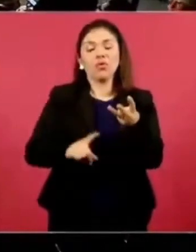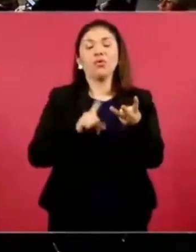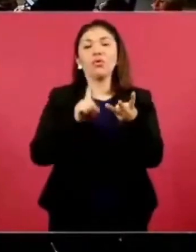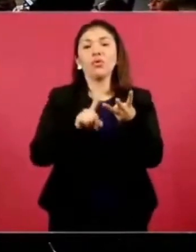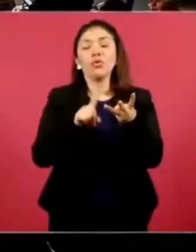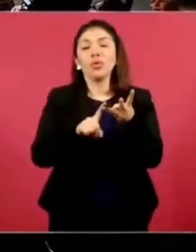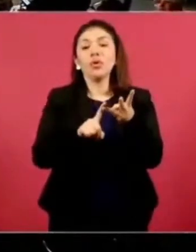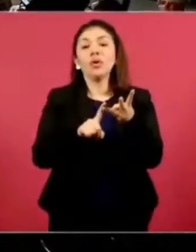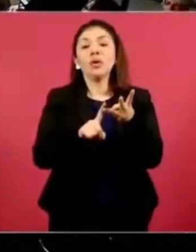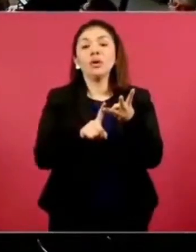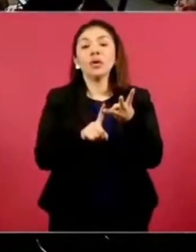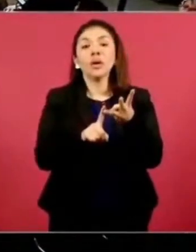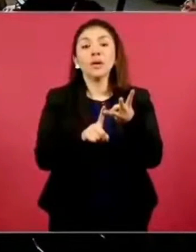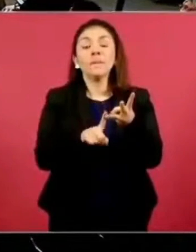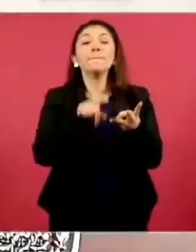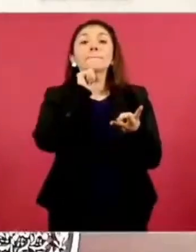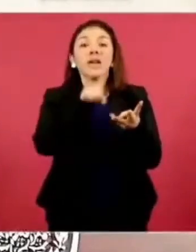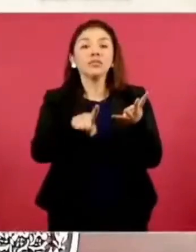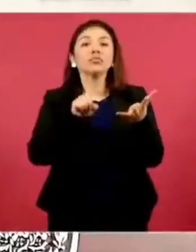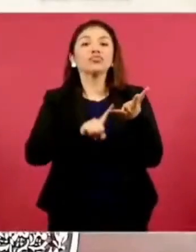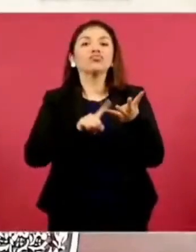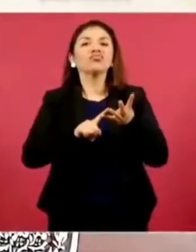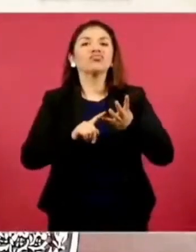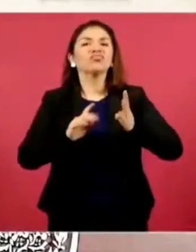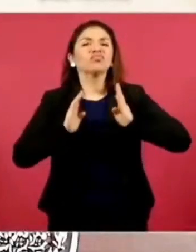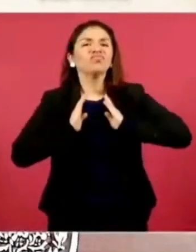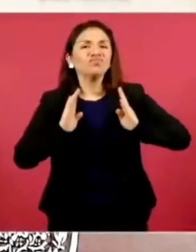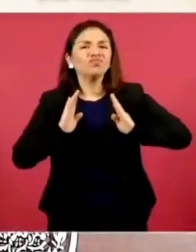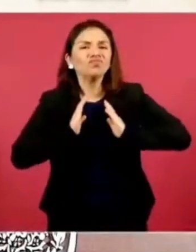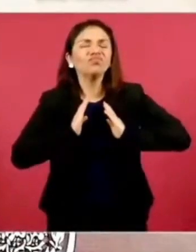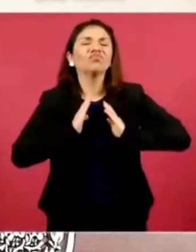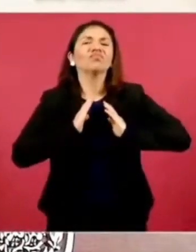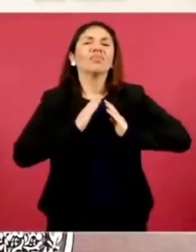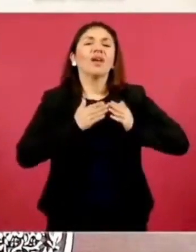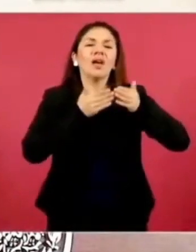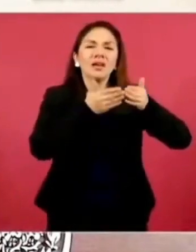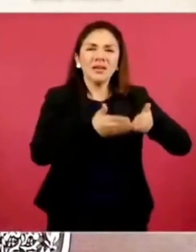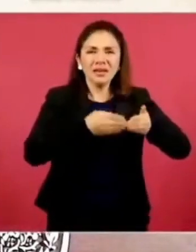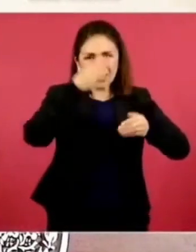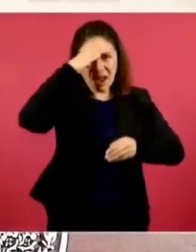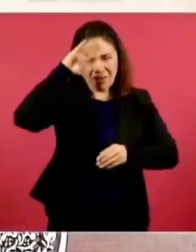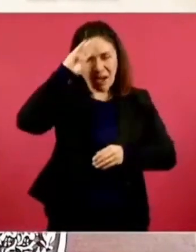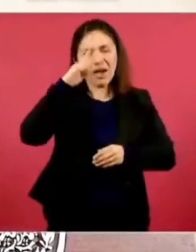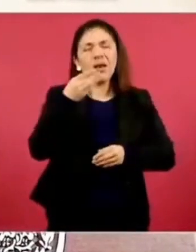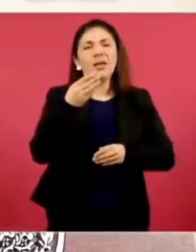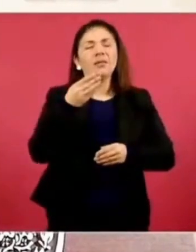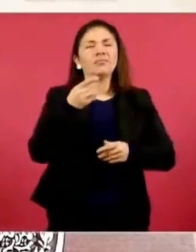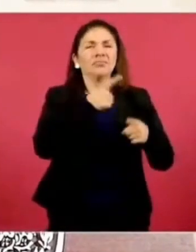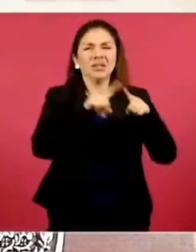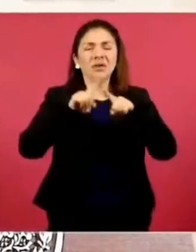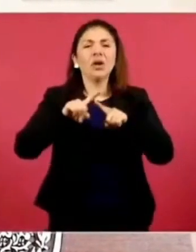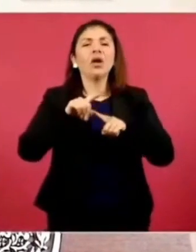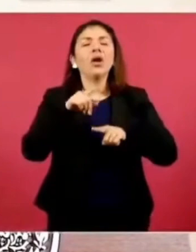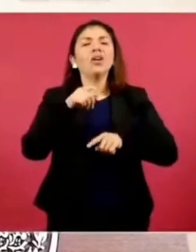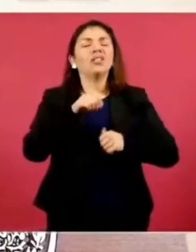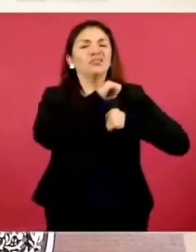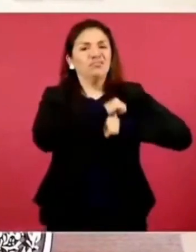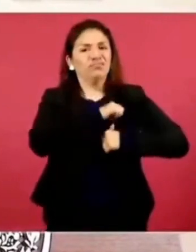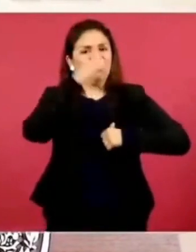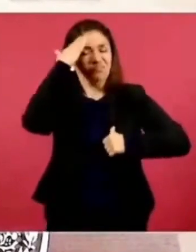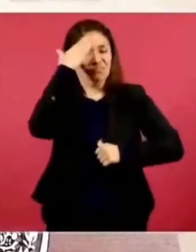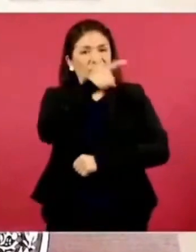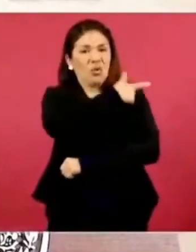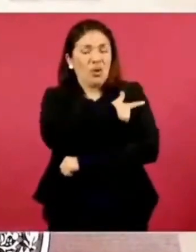pero también los comandantes de zona, naval, militar, el comandante de la Guardia Nacional